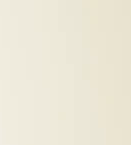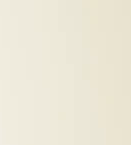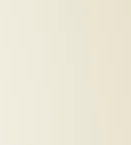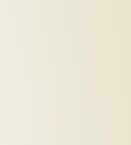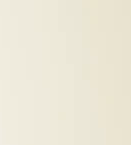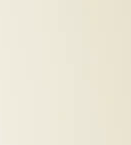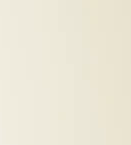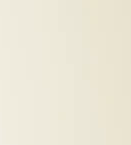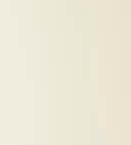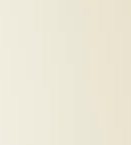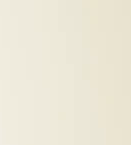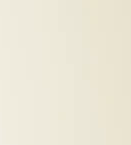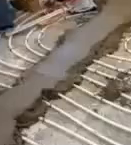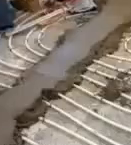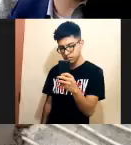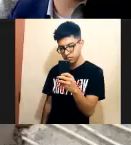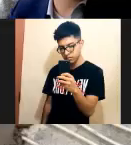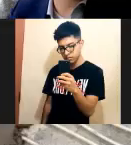nos convenga.